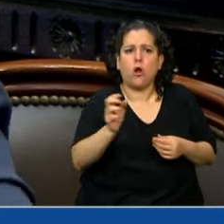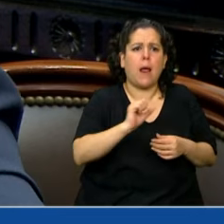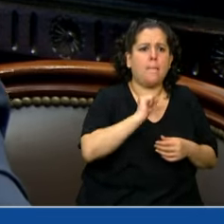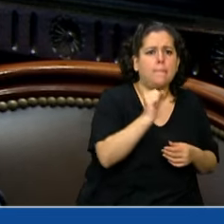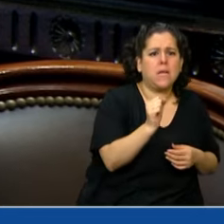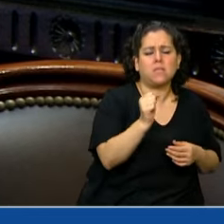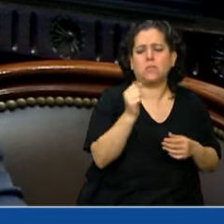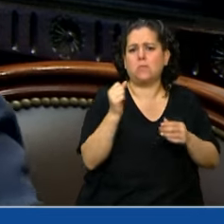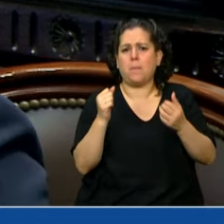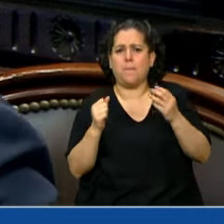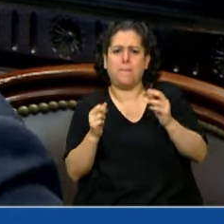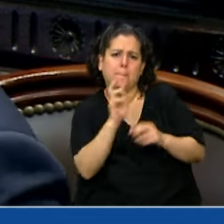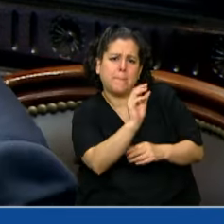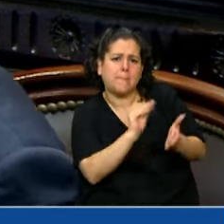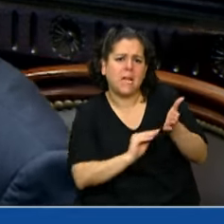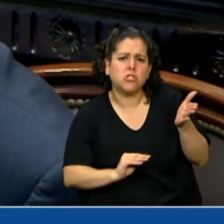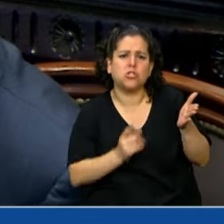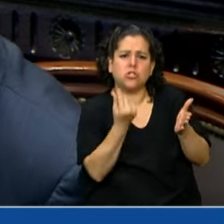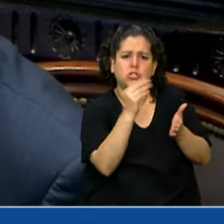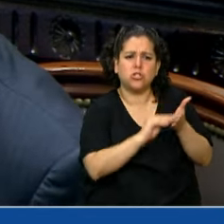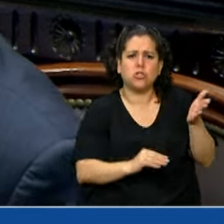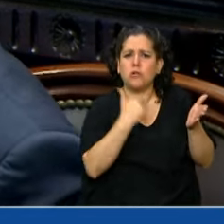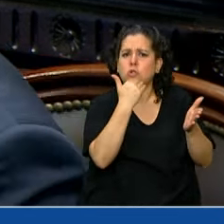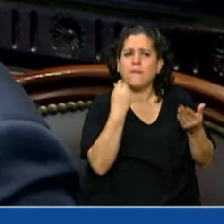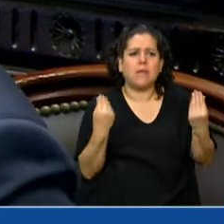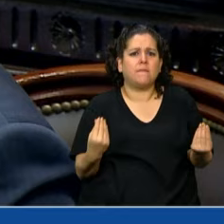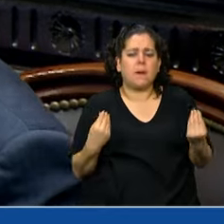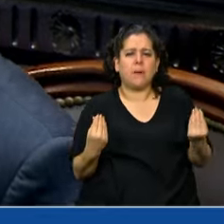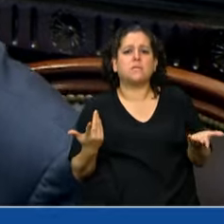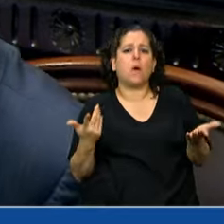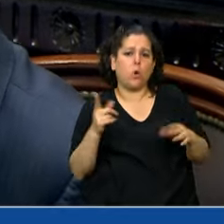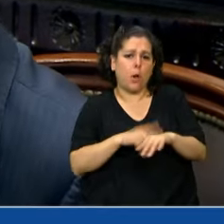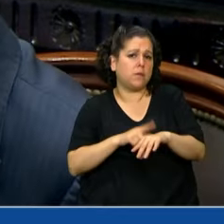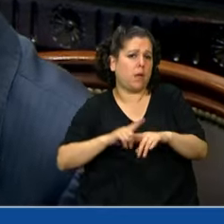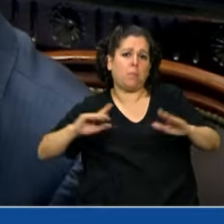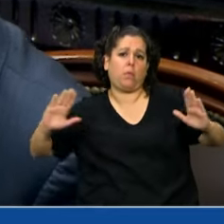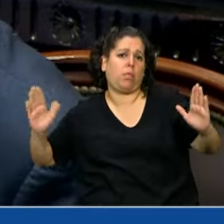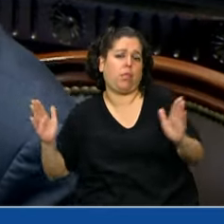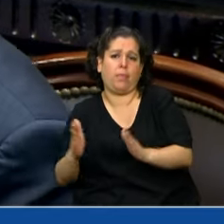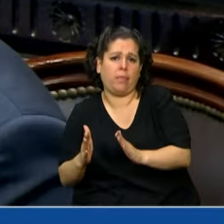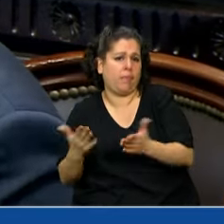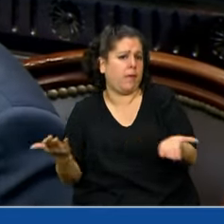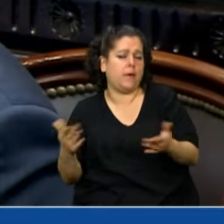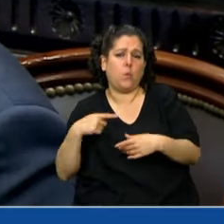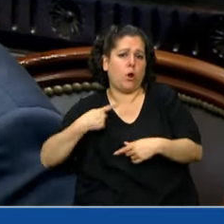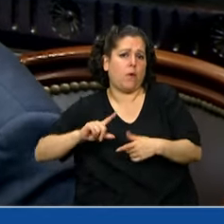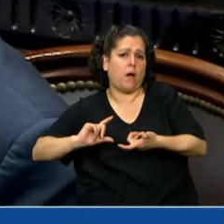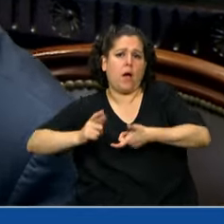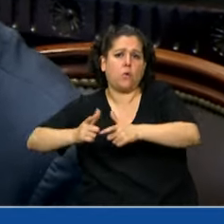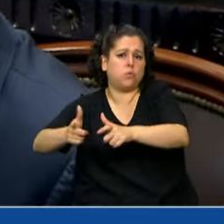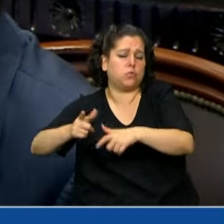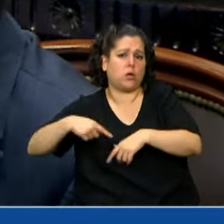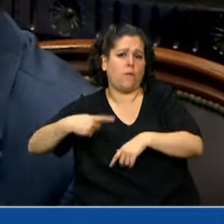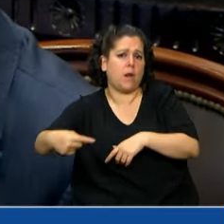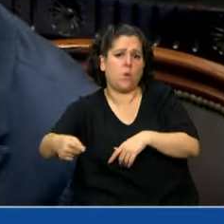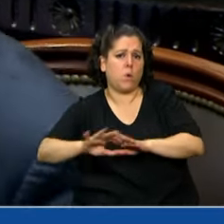precios lo que va a pasar en diciembre reduzcamos el plazo demos posibilidad de ajustar con mayor frecuencia